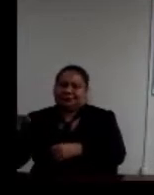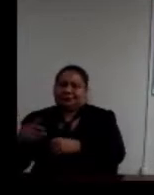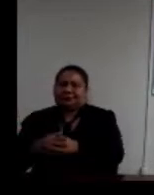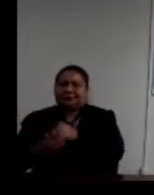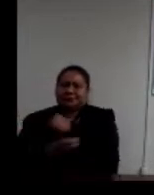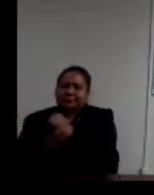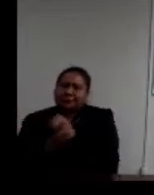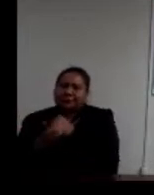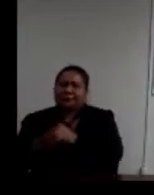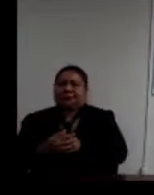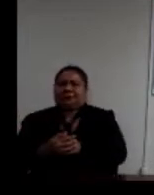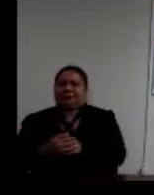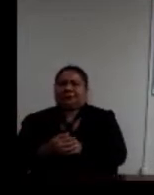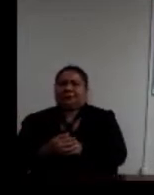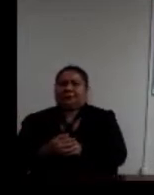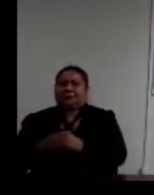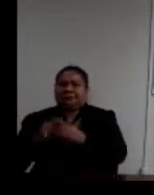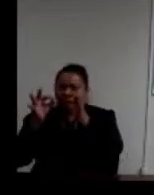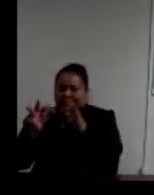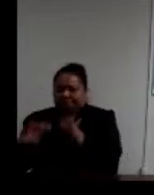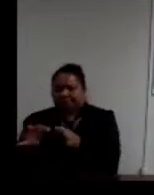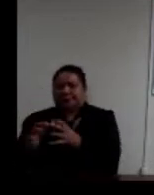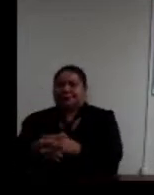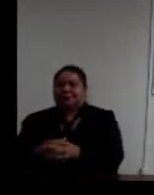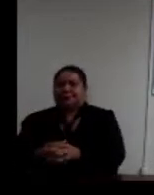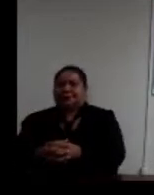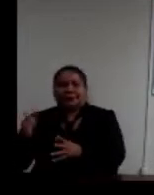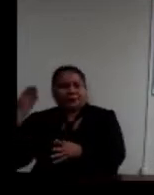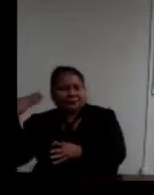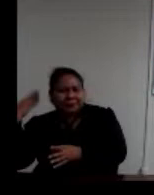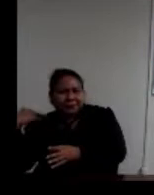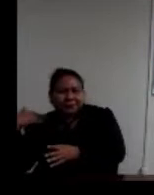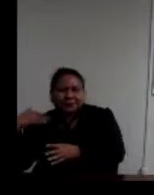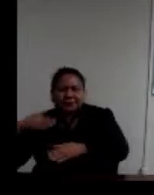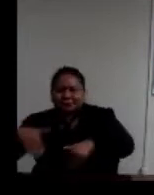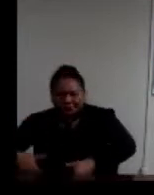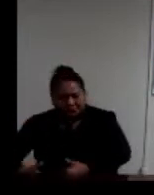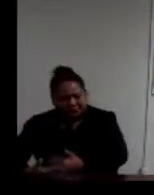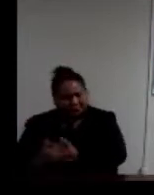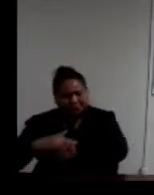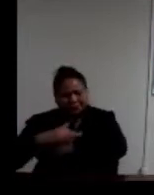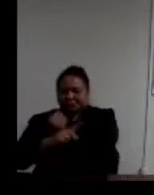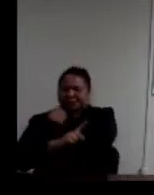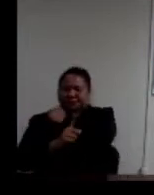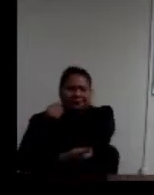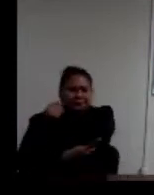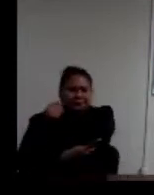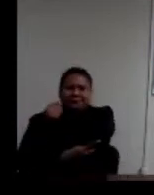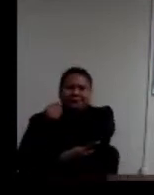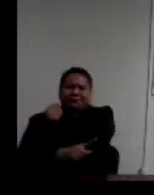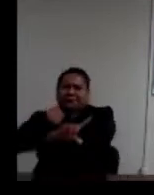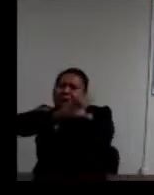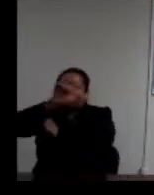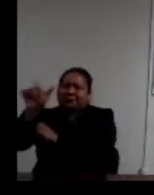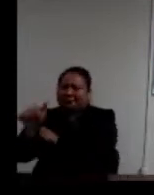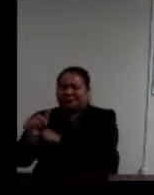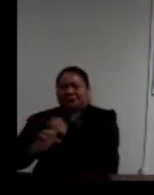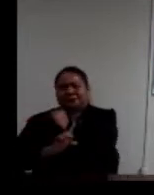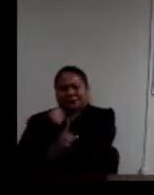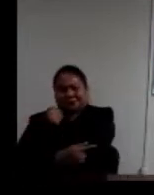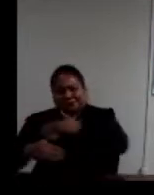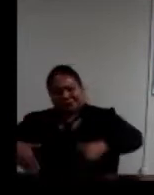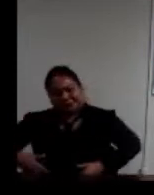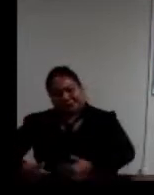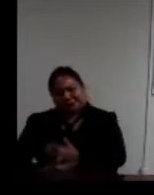o el origen del TDA. Ni antes, durante el embarazo, ni después del